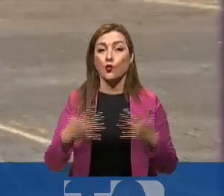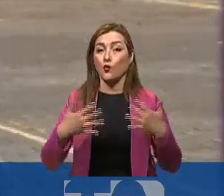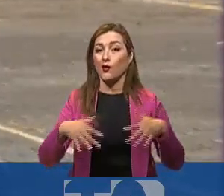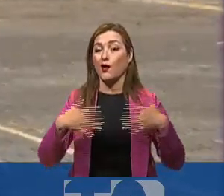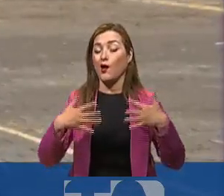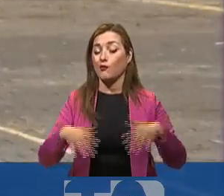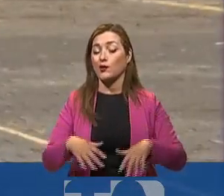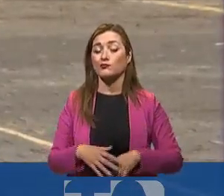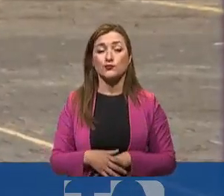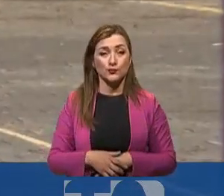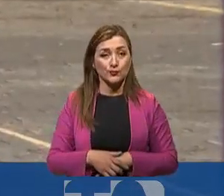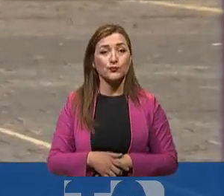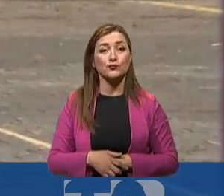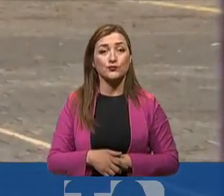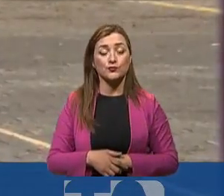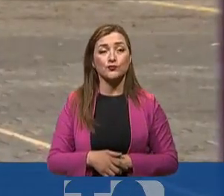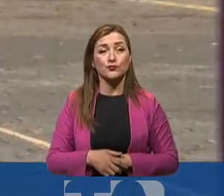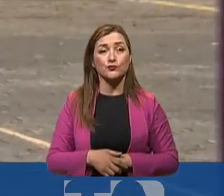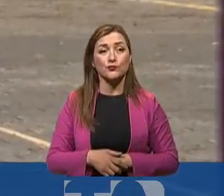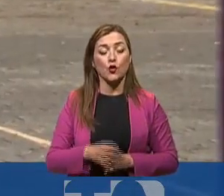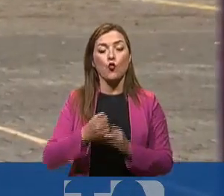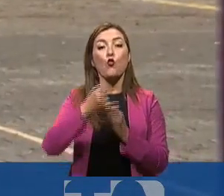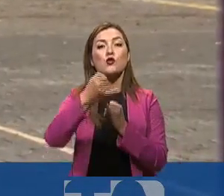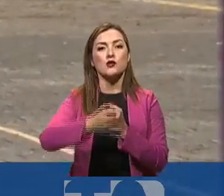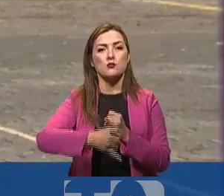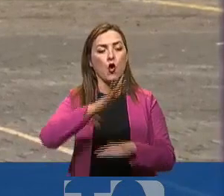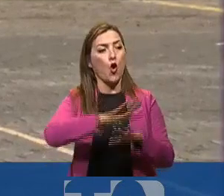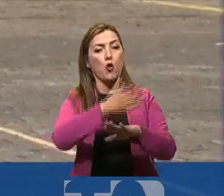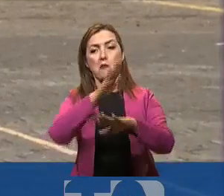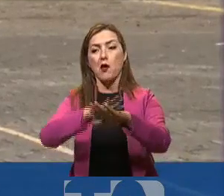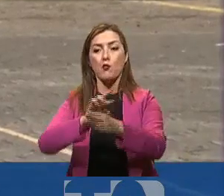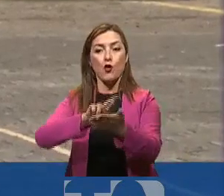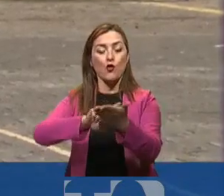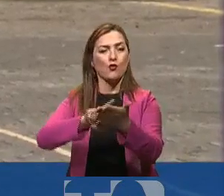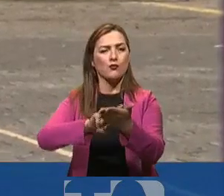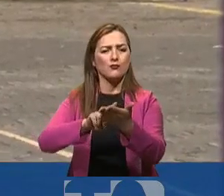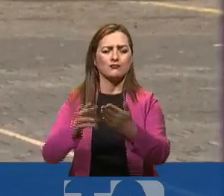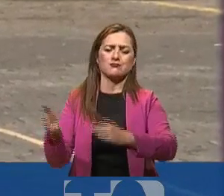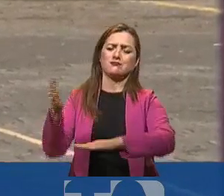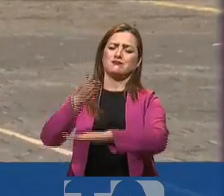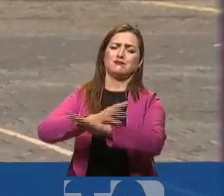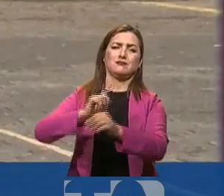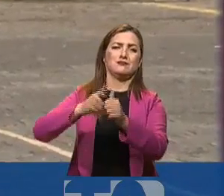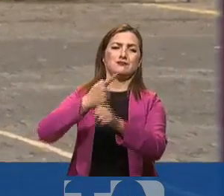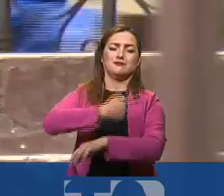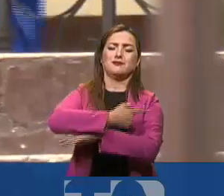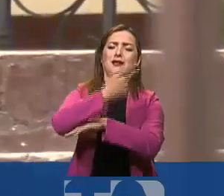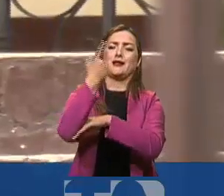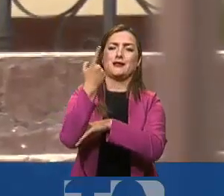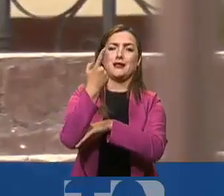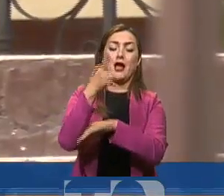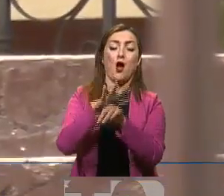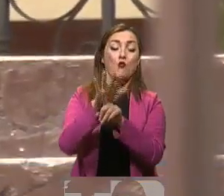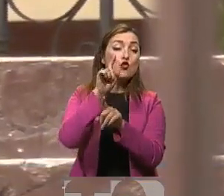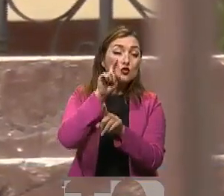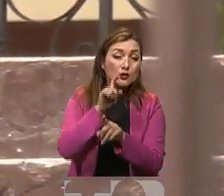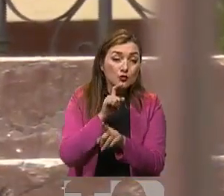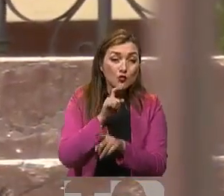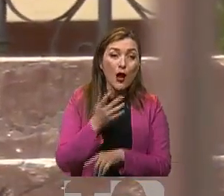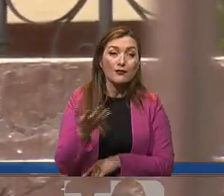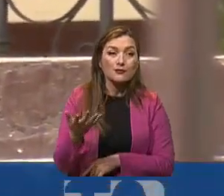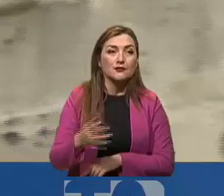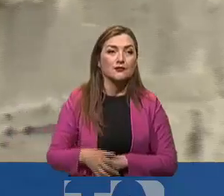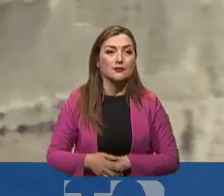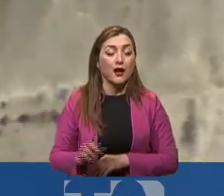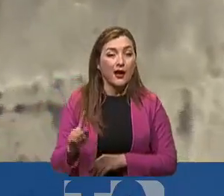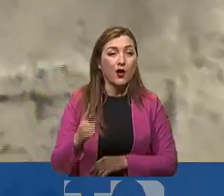grave. Y ahora, a última hora, se nos convoca a una reunión cuando esto se debió haberse dado desde el primer momento. Los padres agregan que este